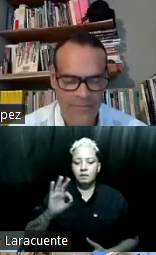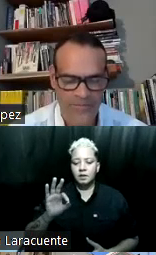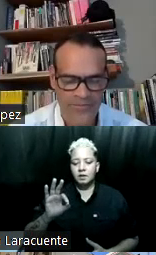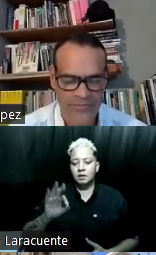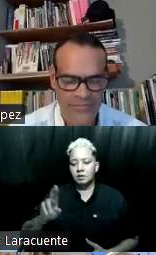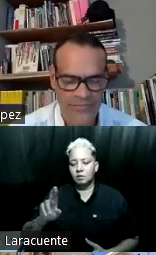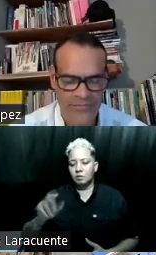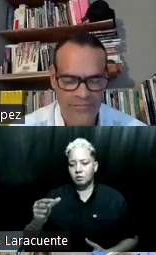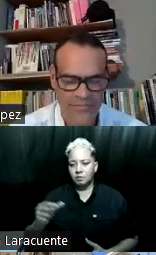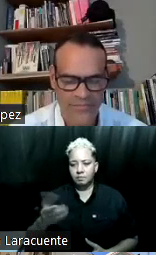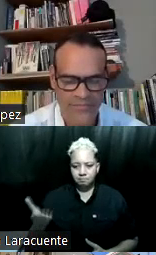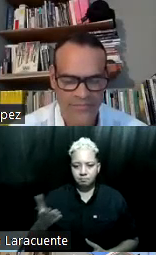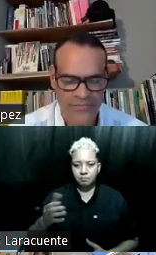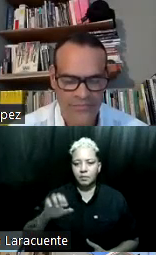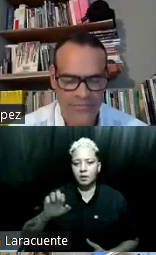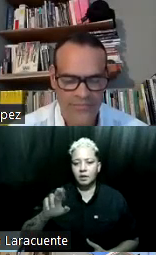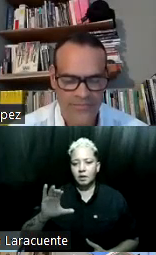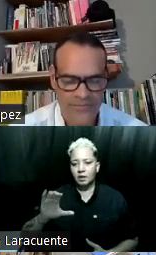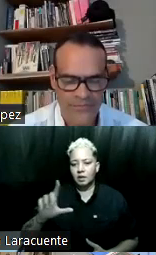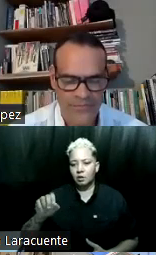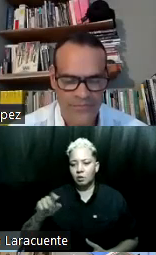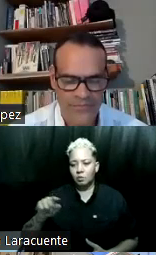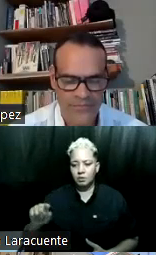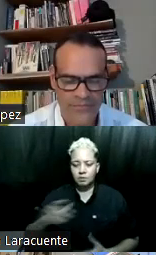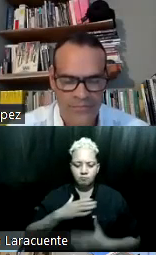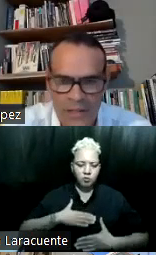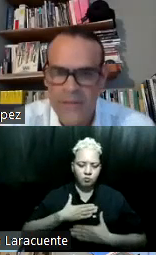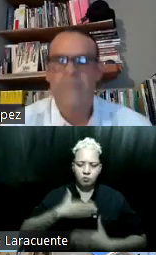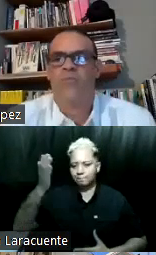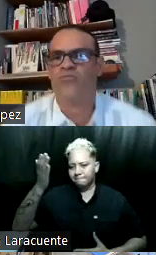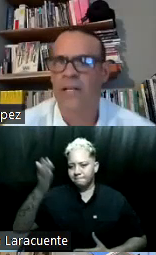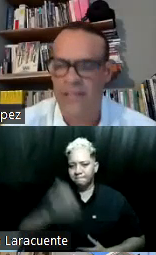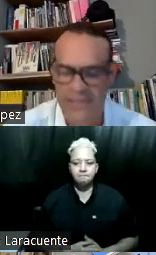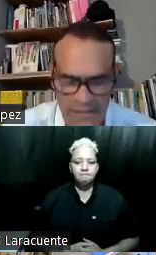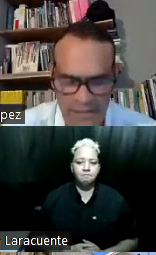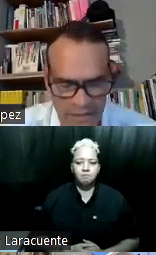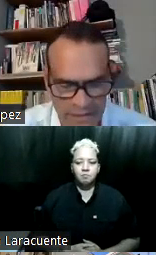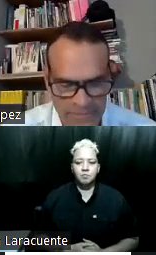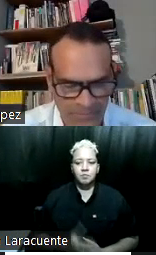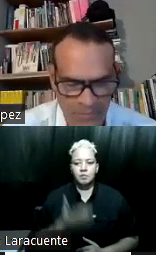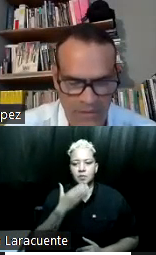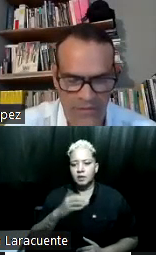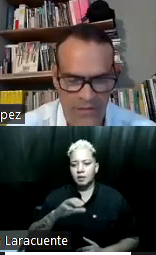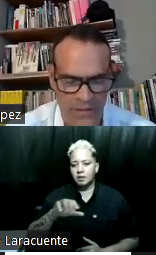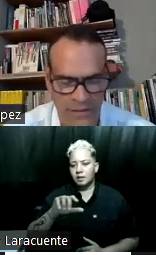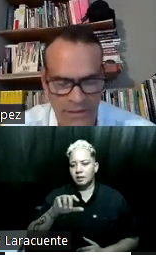Eric López Jorge, y disfruten de la charla. Muchas gracias, Hilda.